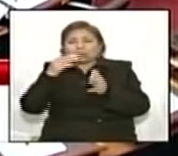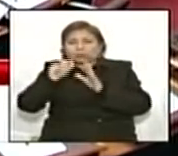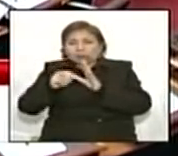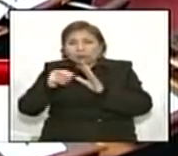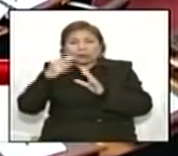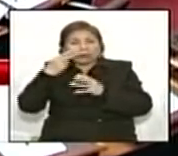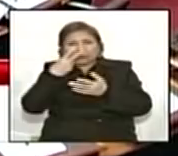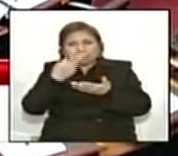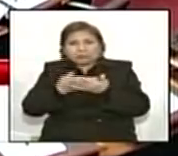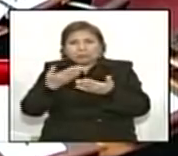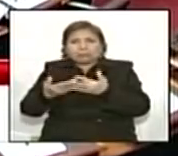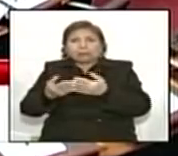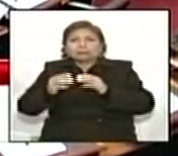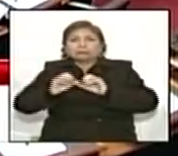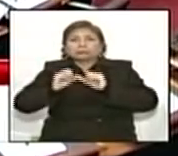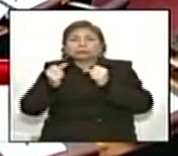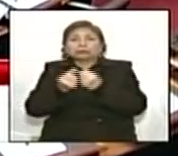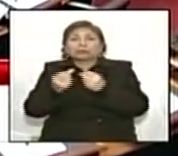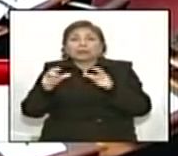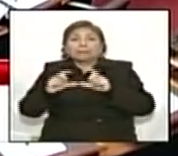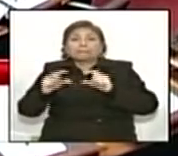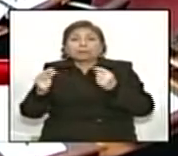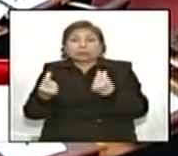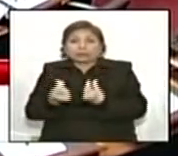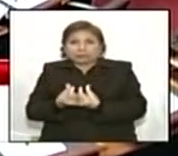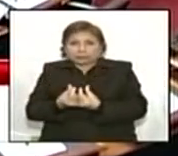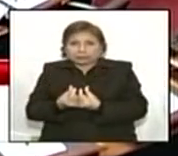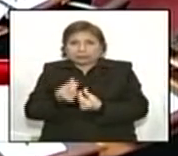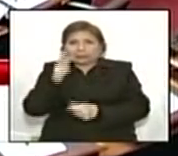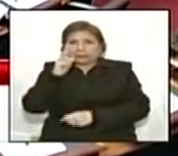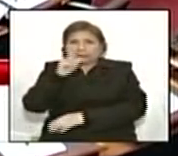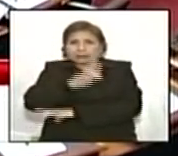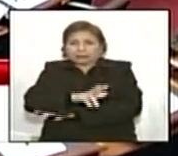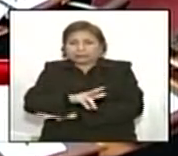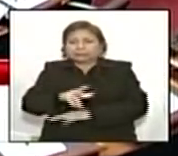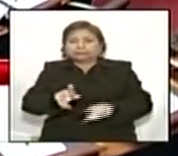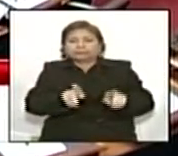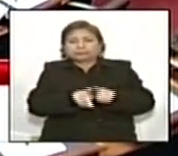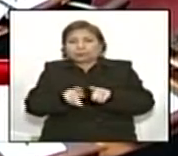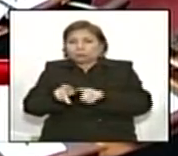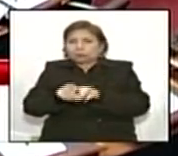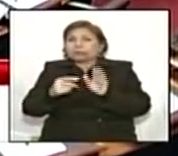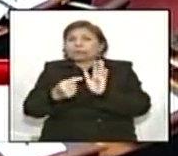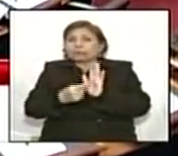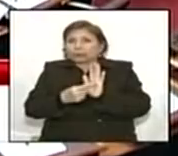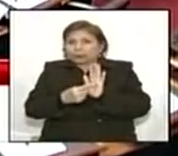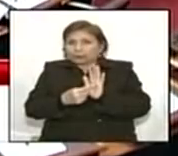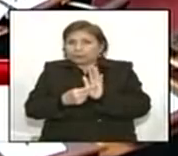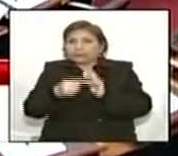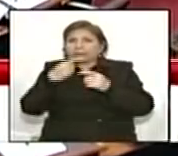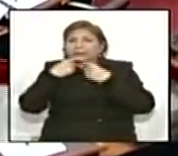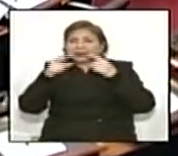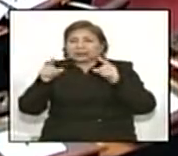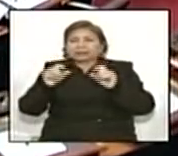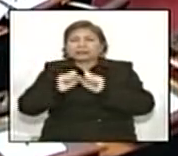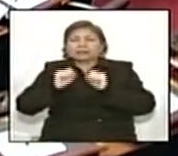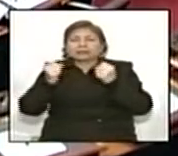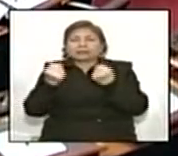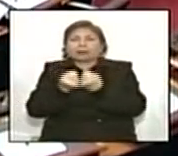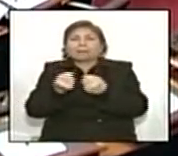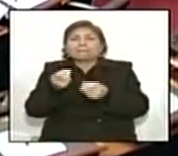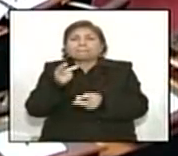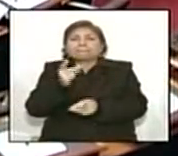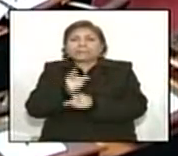nombra un gabinete a inicios de enero que dentro de todo estaba llevando la fiesta en paz desde donde podía, estaba más o menos